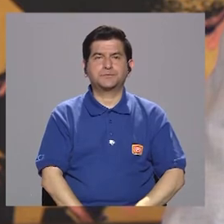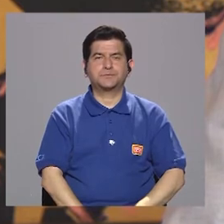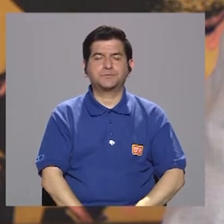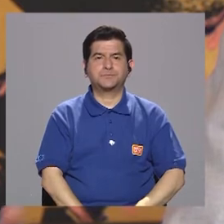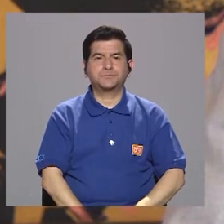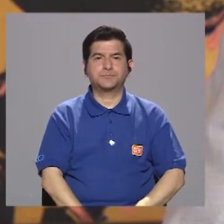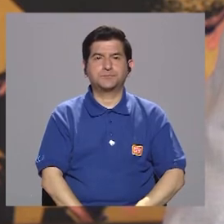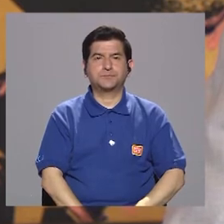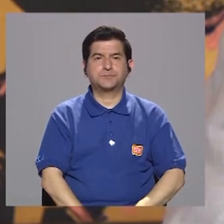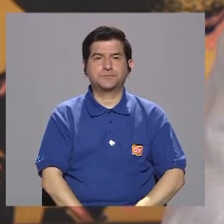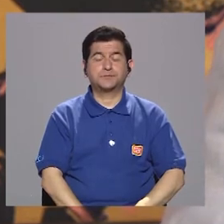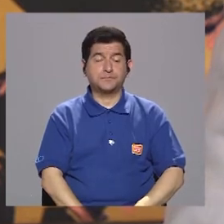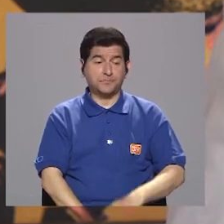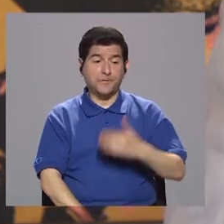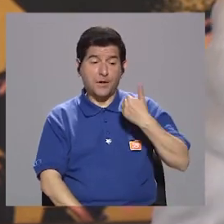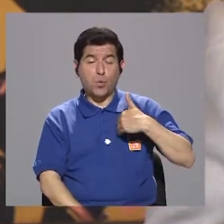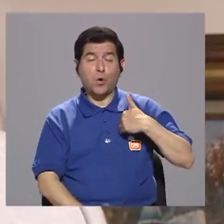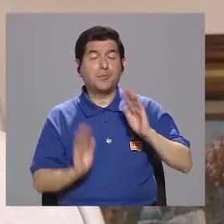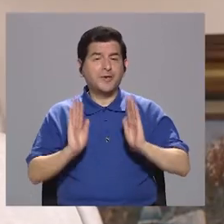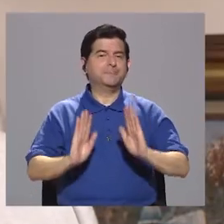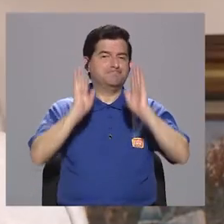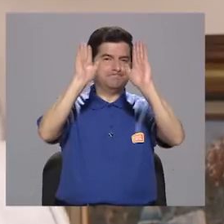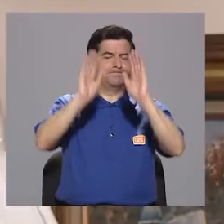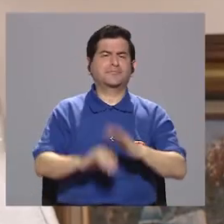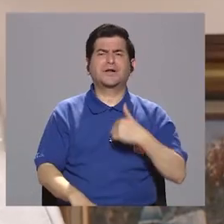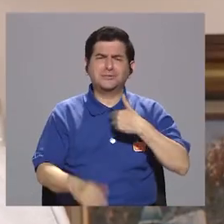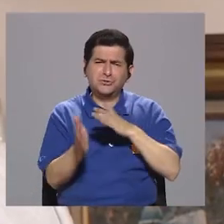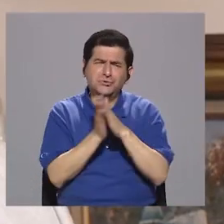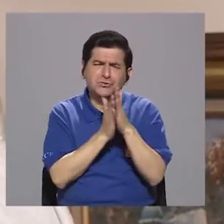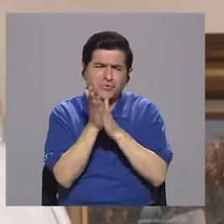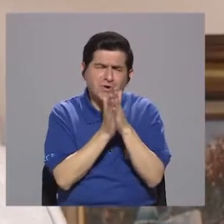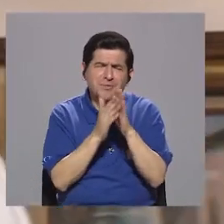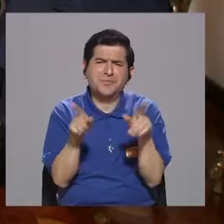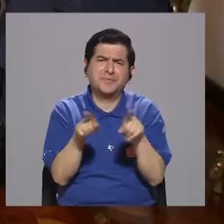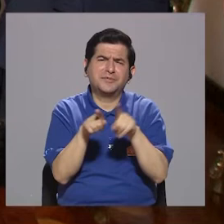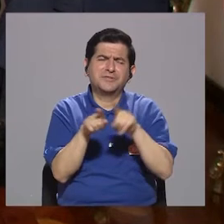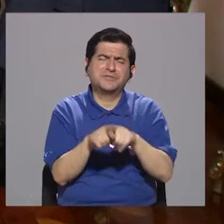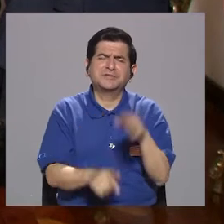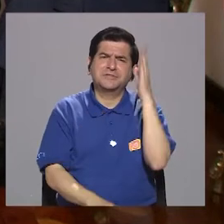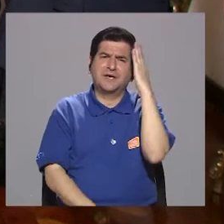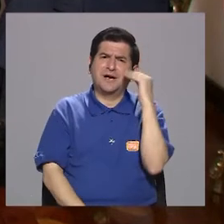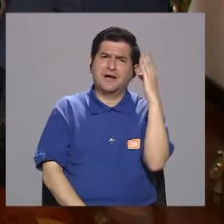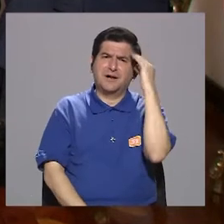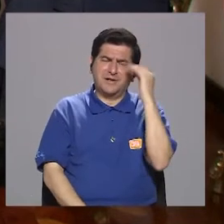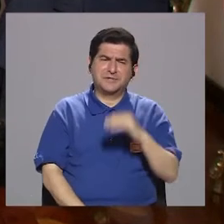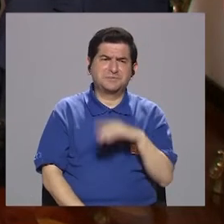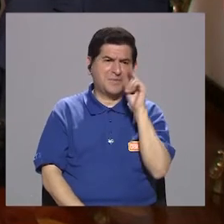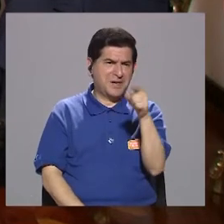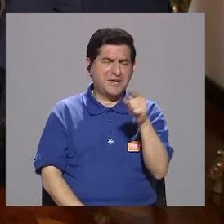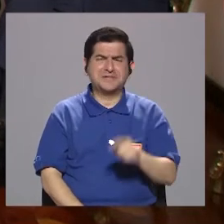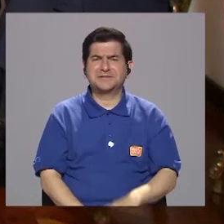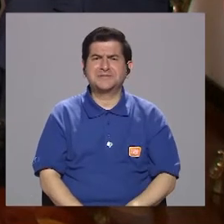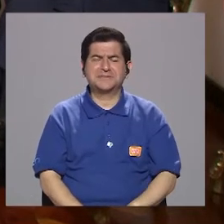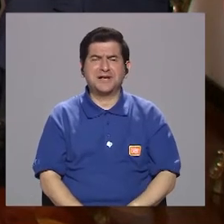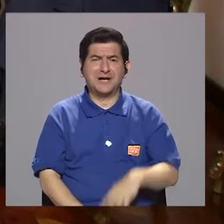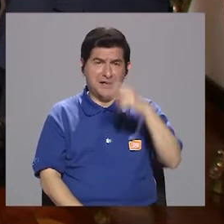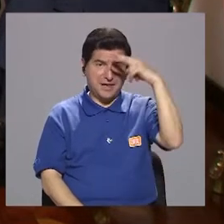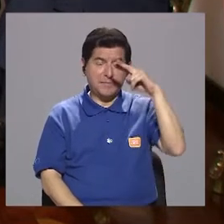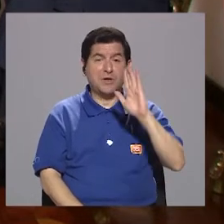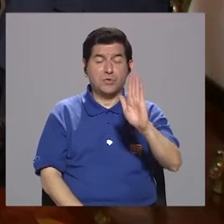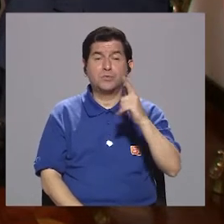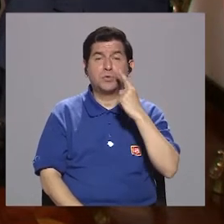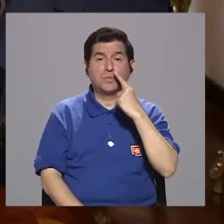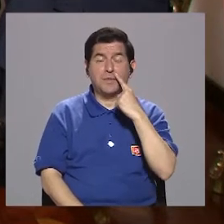Sí. Es decir, bueno, un hombre extraordinario. Quiero aprovechar muchísimo también en esa experiencia que se vivió en México, porque su papá,